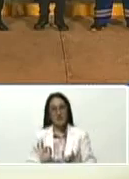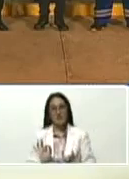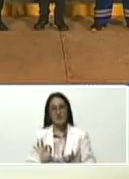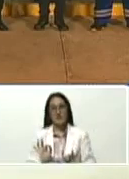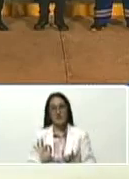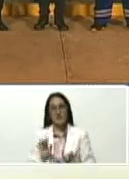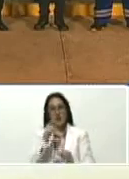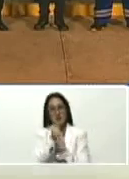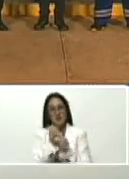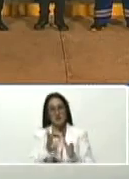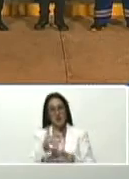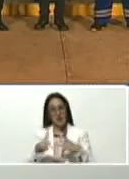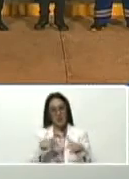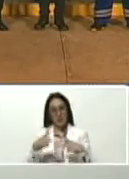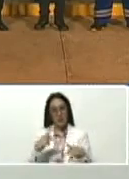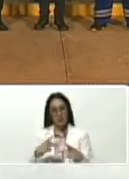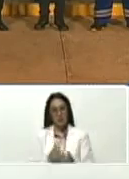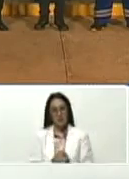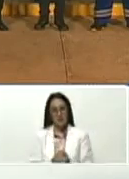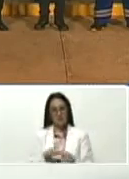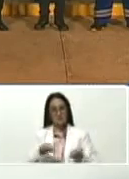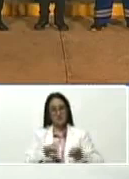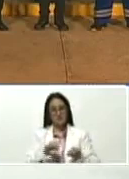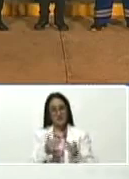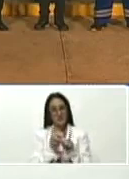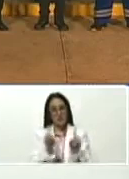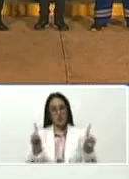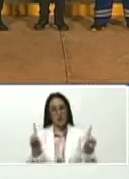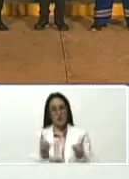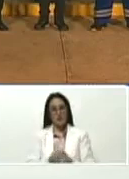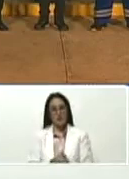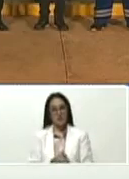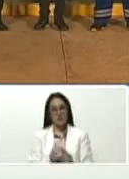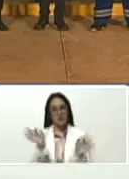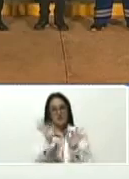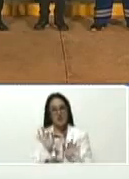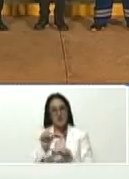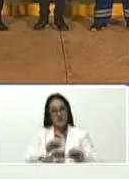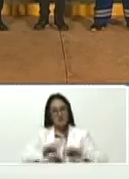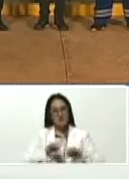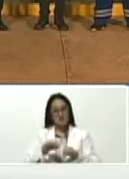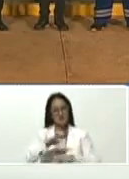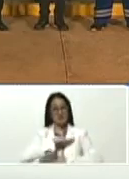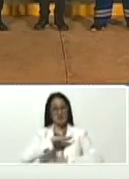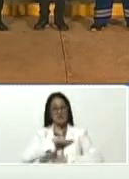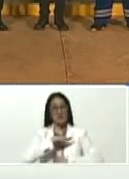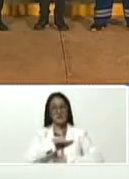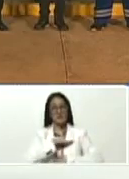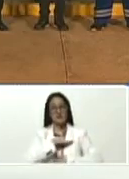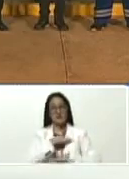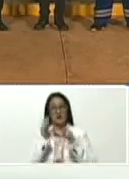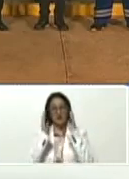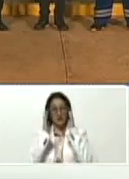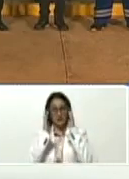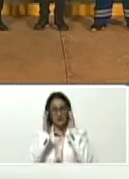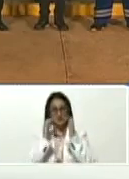la clase obrera productiva, un modelo de gestión democrático, un modelo de gestión eficiente,